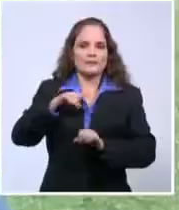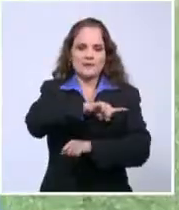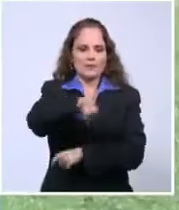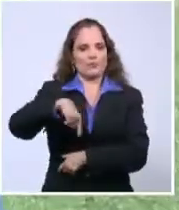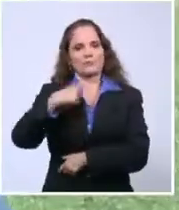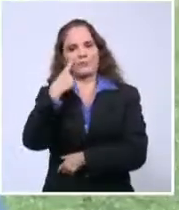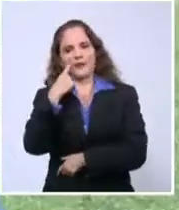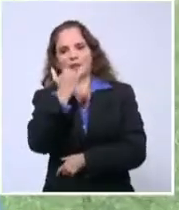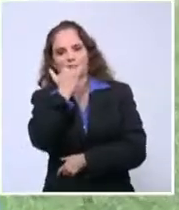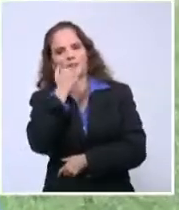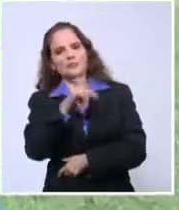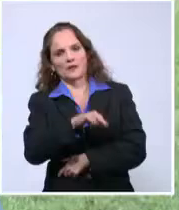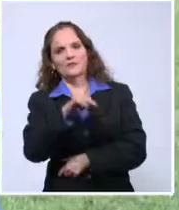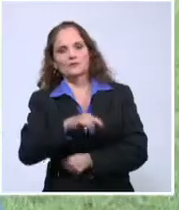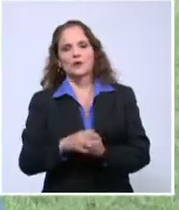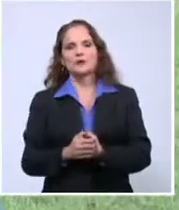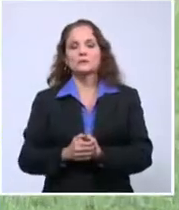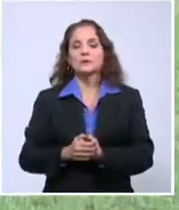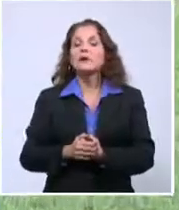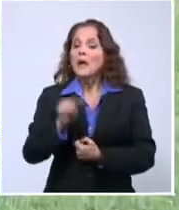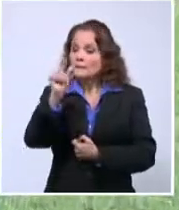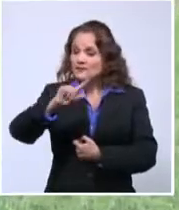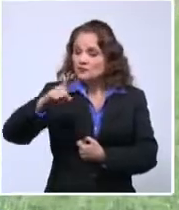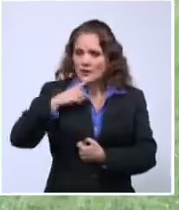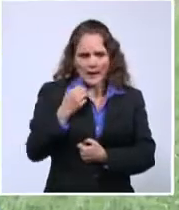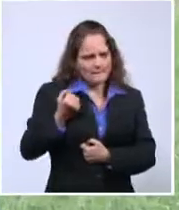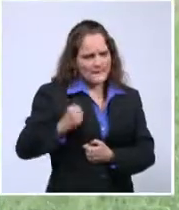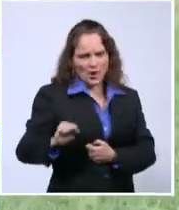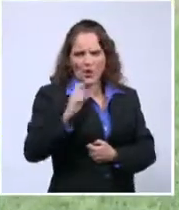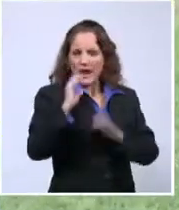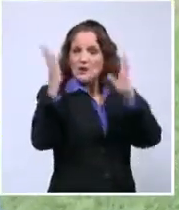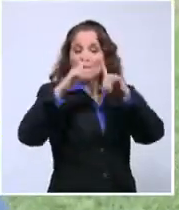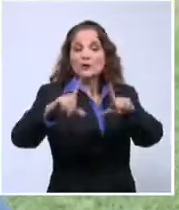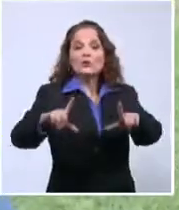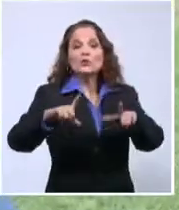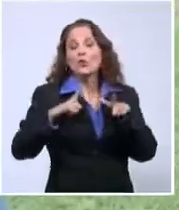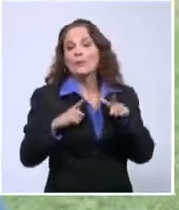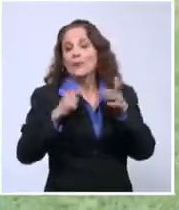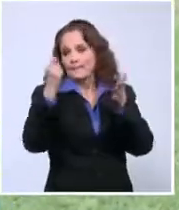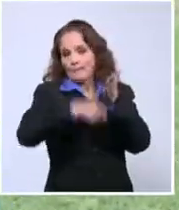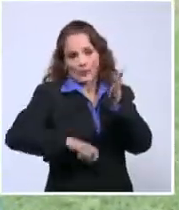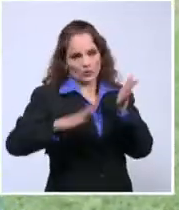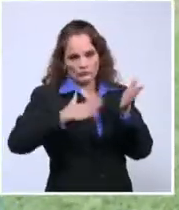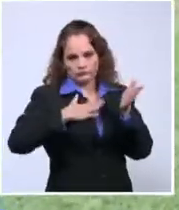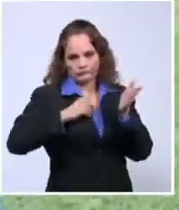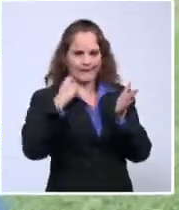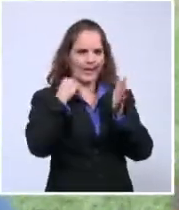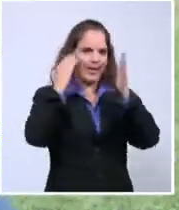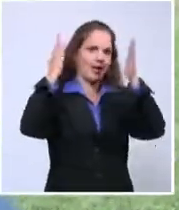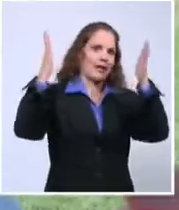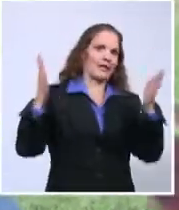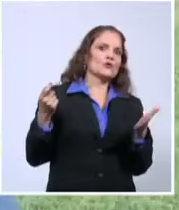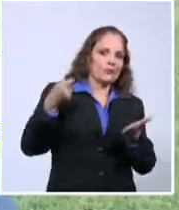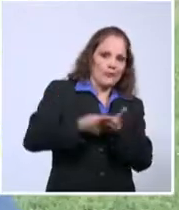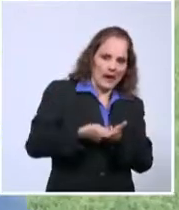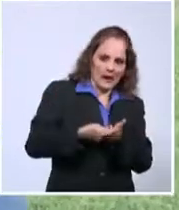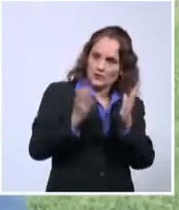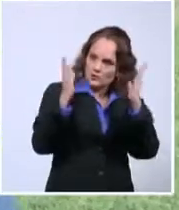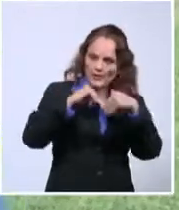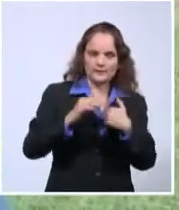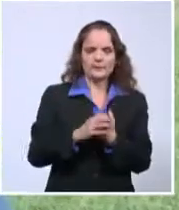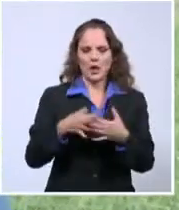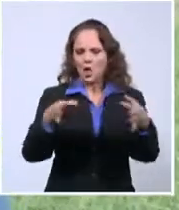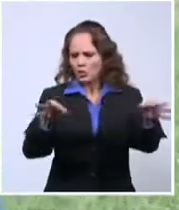detectadas. Personas violando el fisco, personas que estaban ejerciendo la actividad del ejercicio de trabajo por cuenta propia sin obtener la